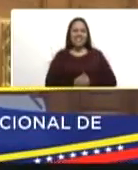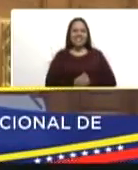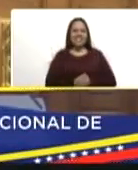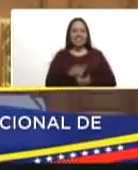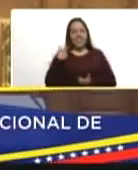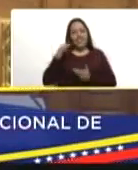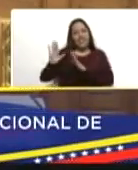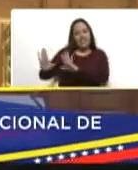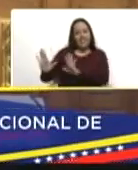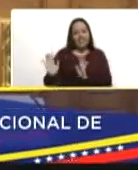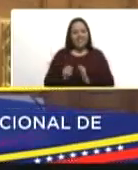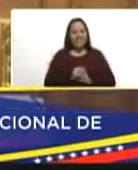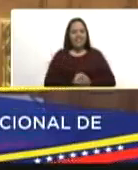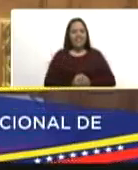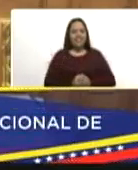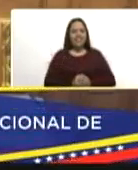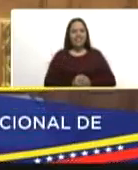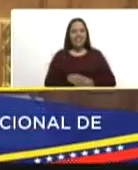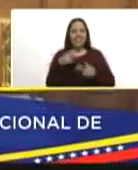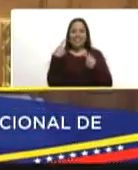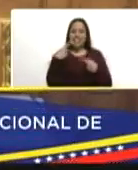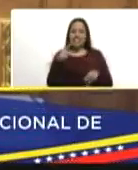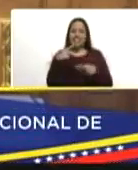dejo tic